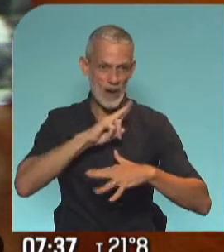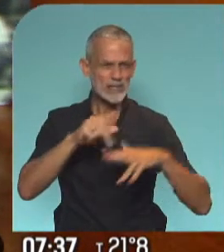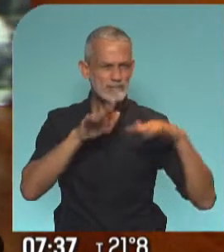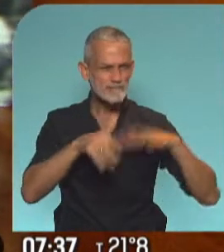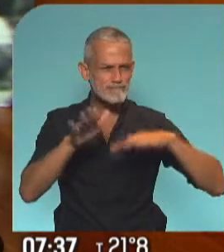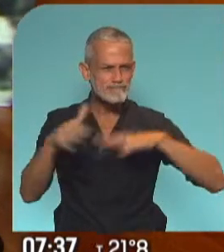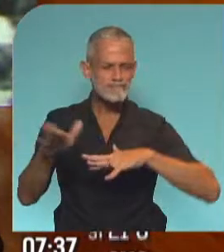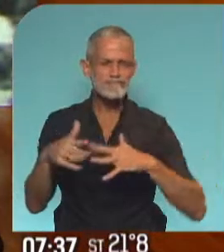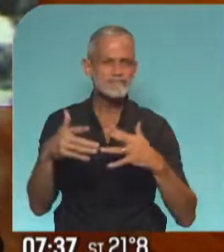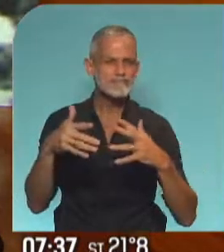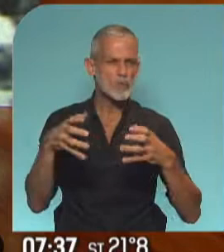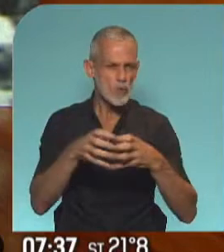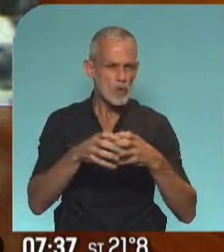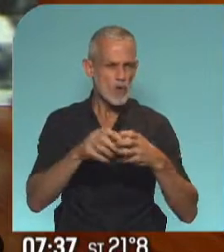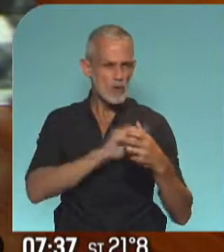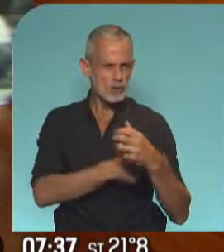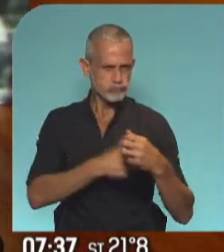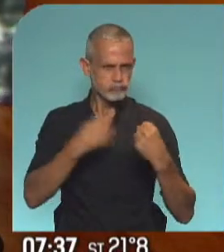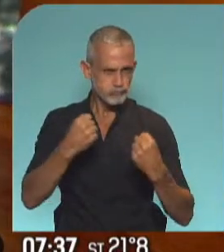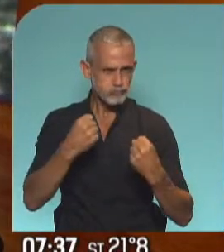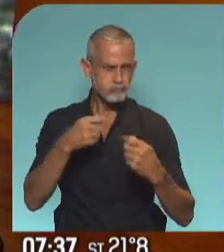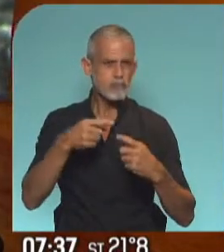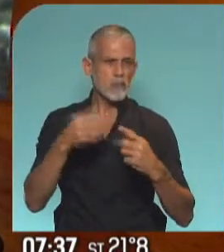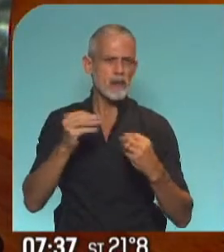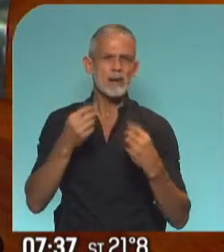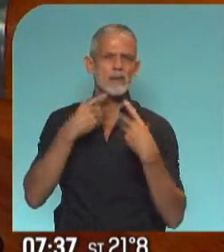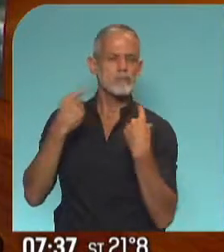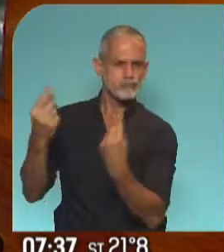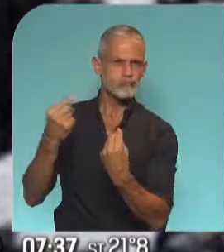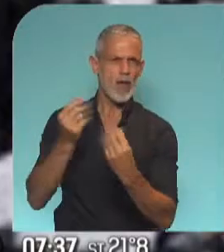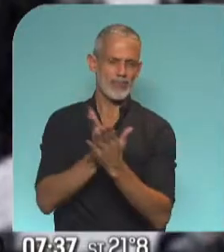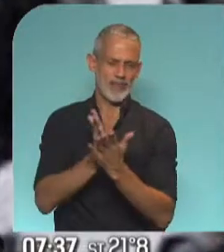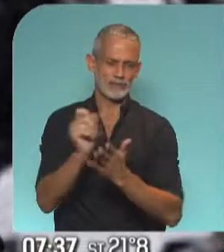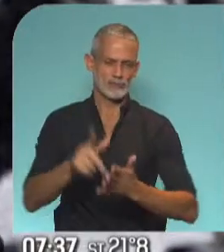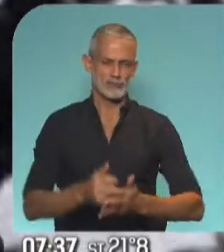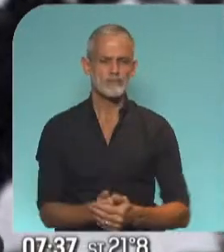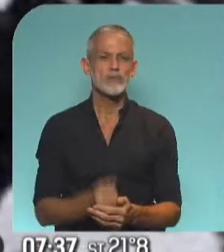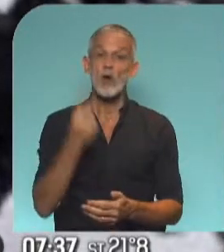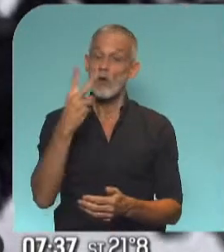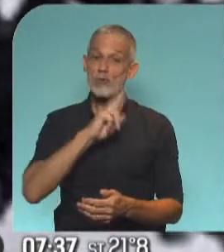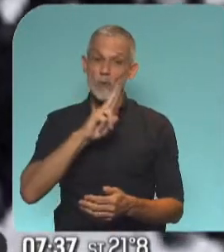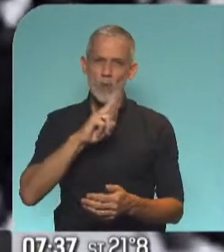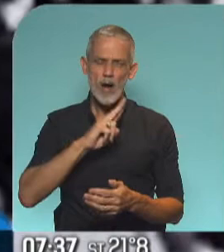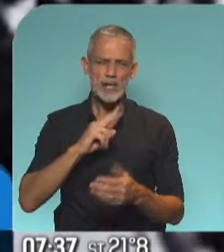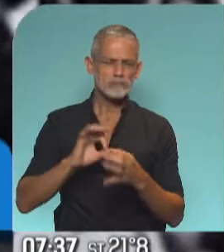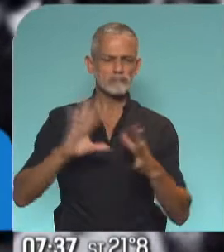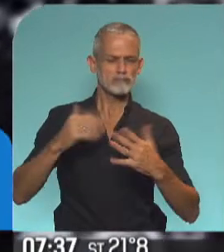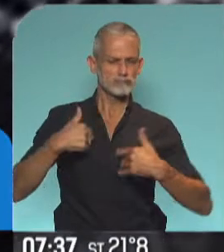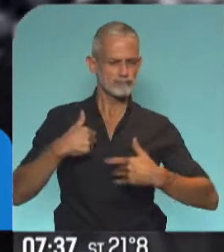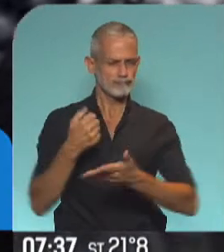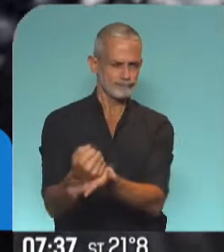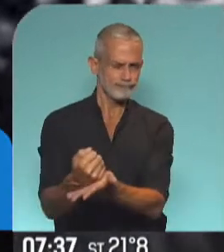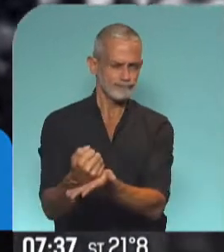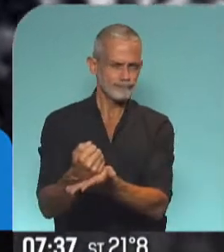de los grupos feministas en reclamo de sus derechos. Dos mujeres anarquistas encarnaron